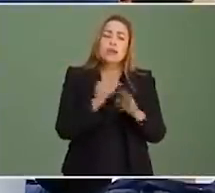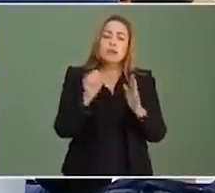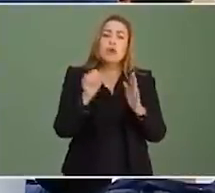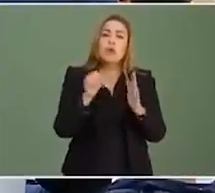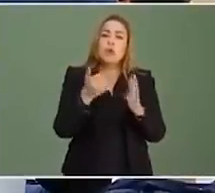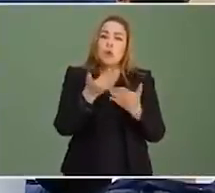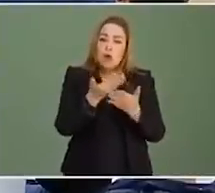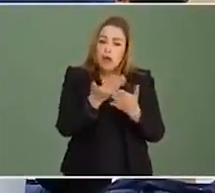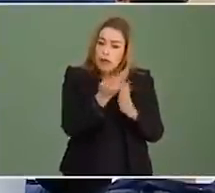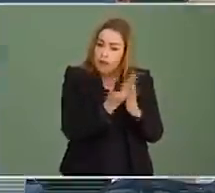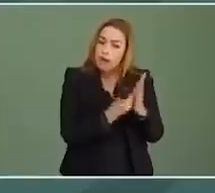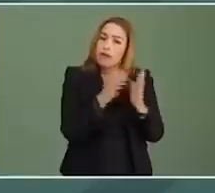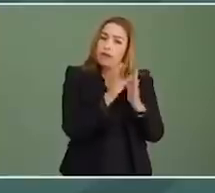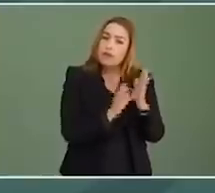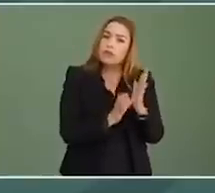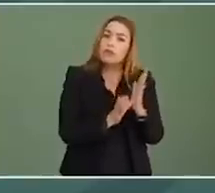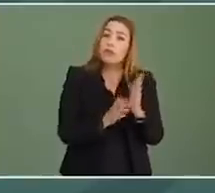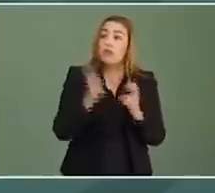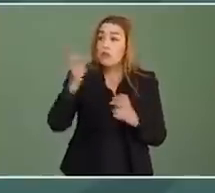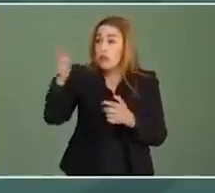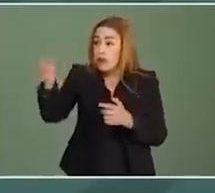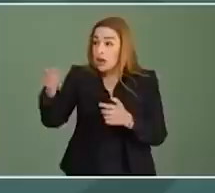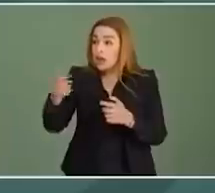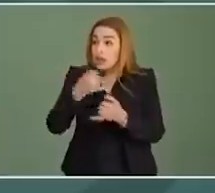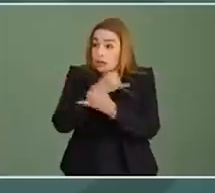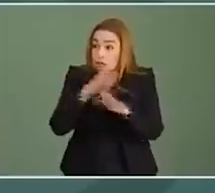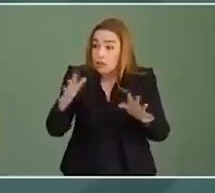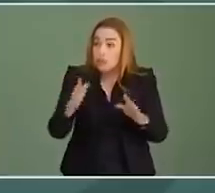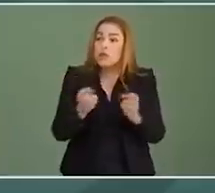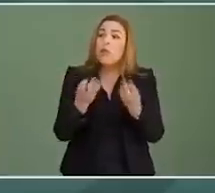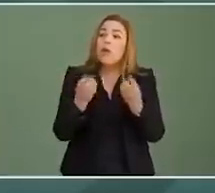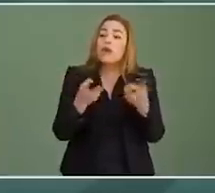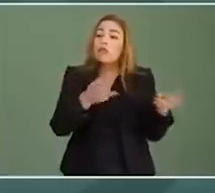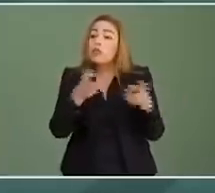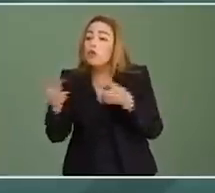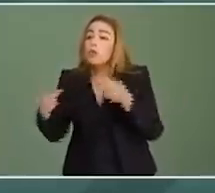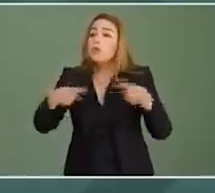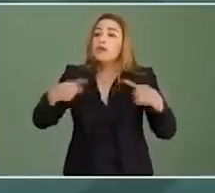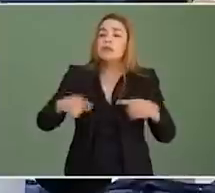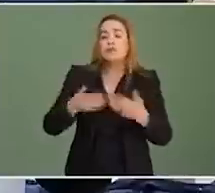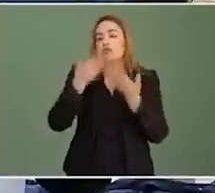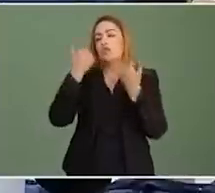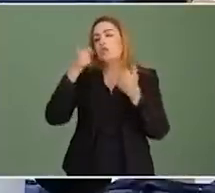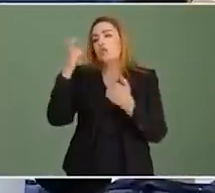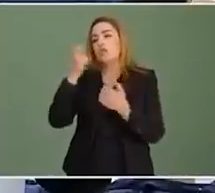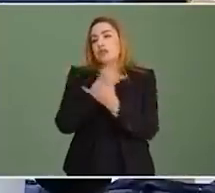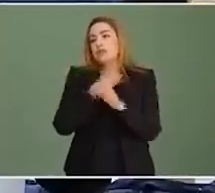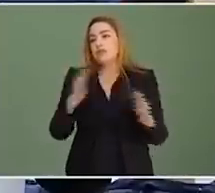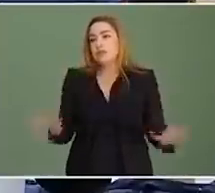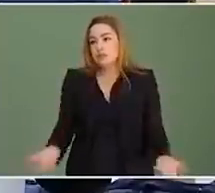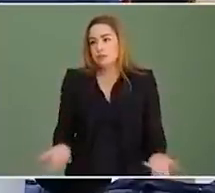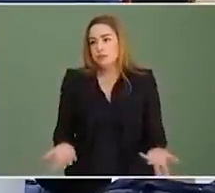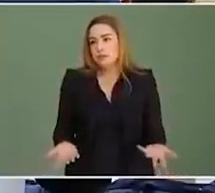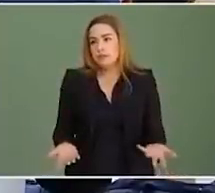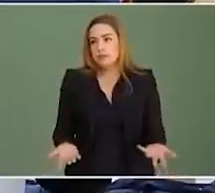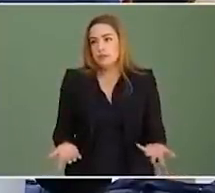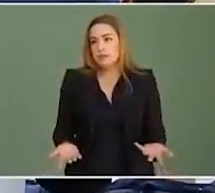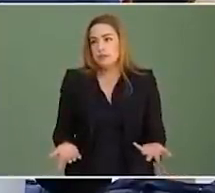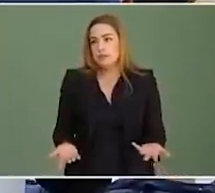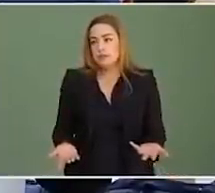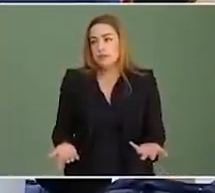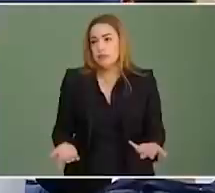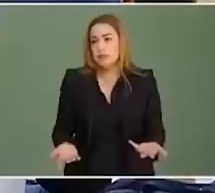sobre secuestros no tengo yo esa información el presidente presidiendo la no la descarto